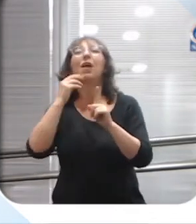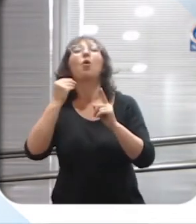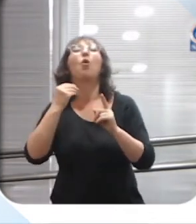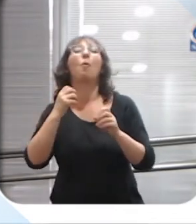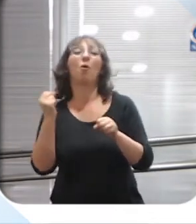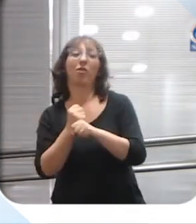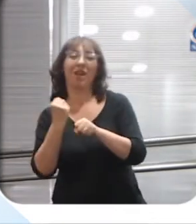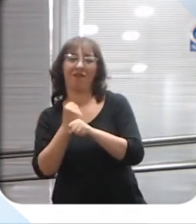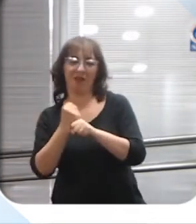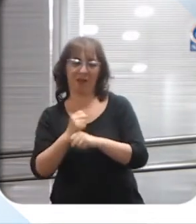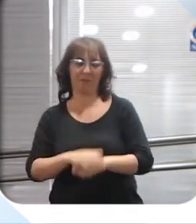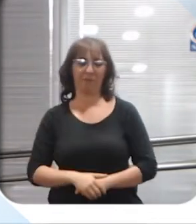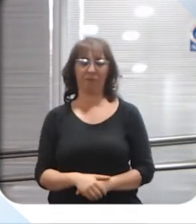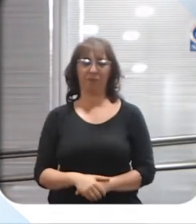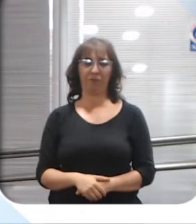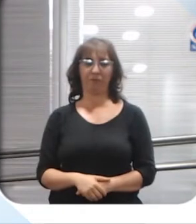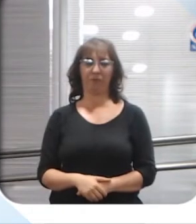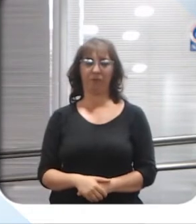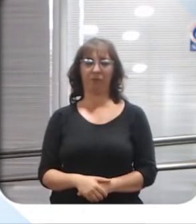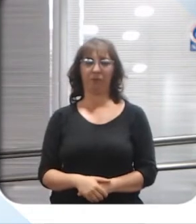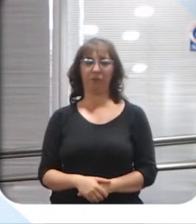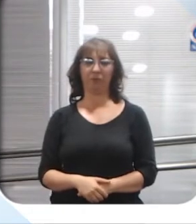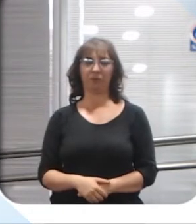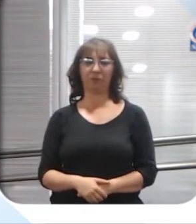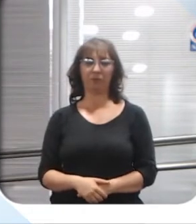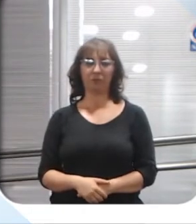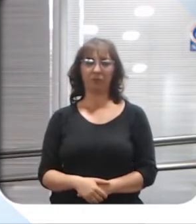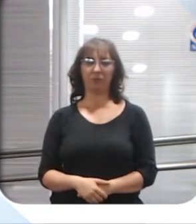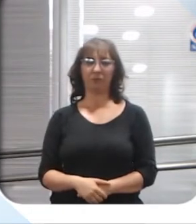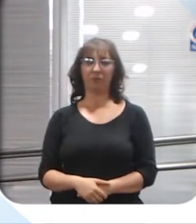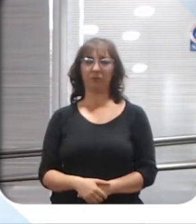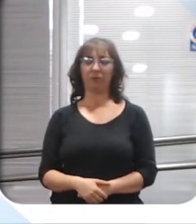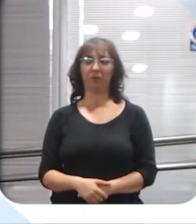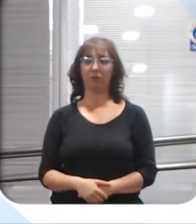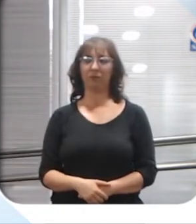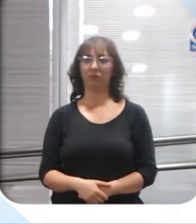temas que vamos a trabajar. Bien.